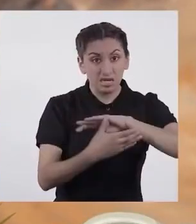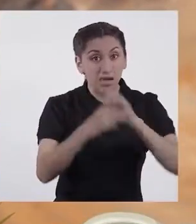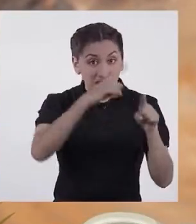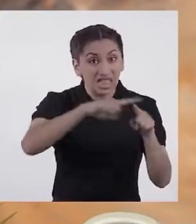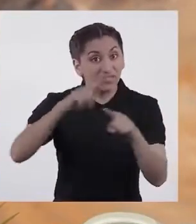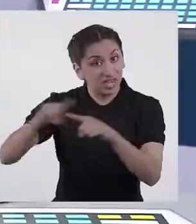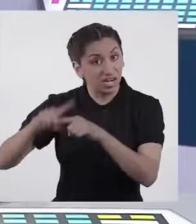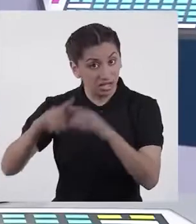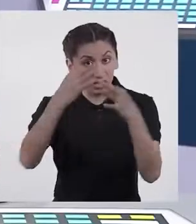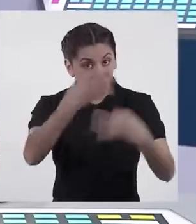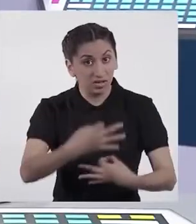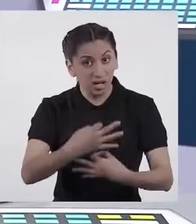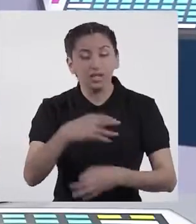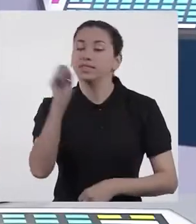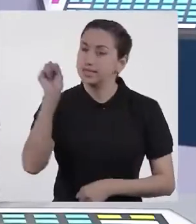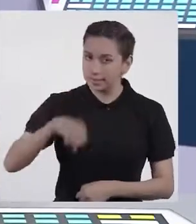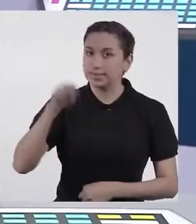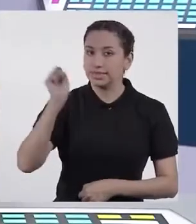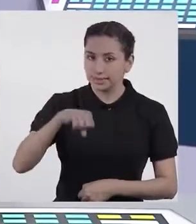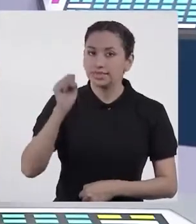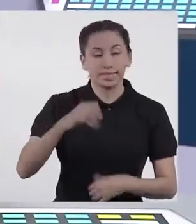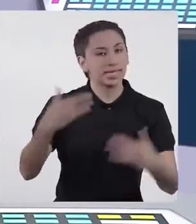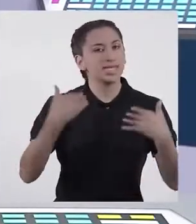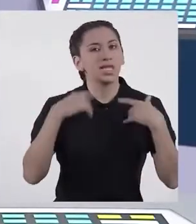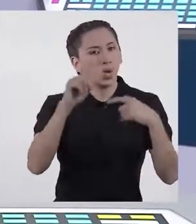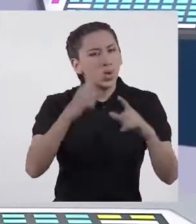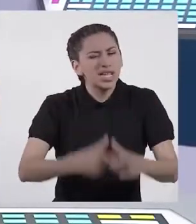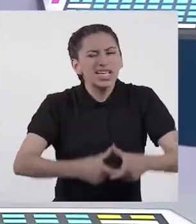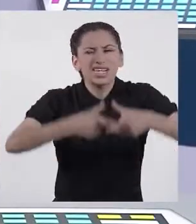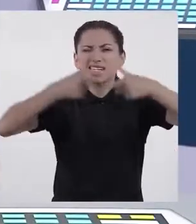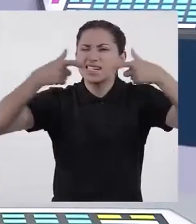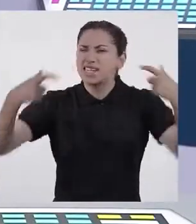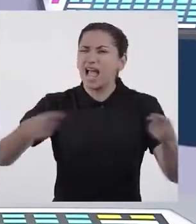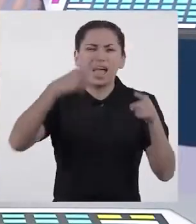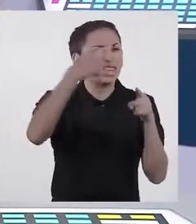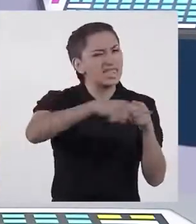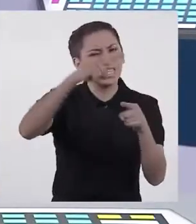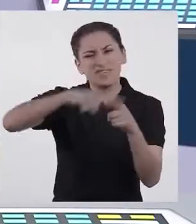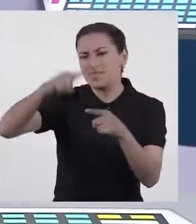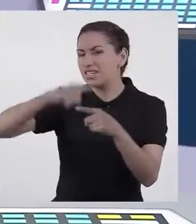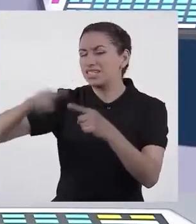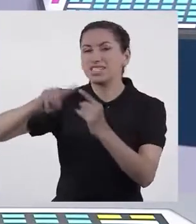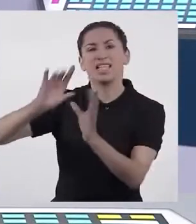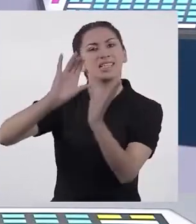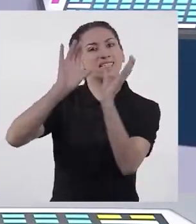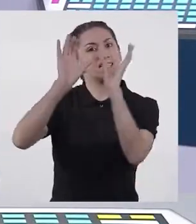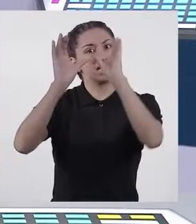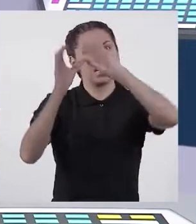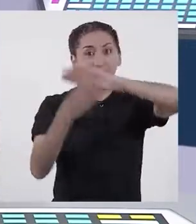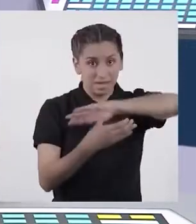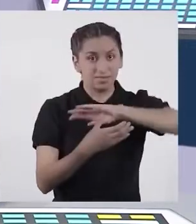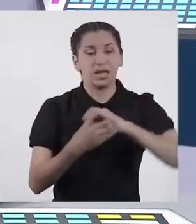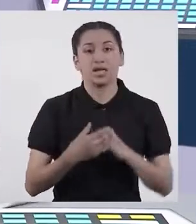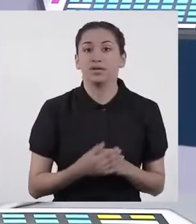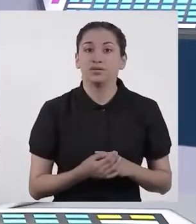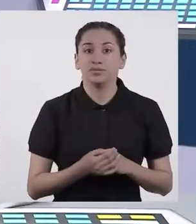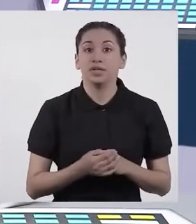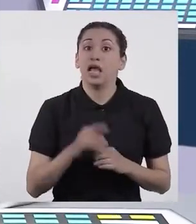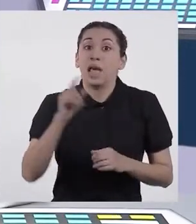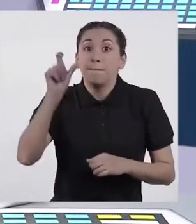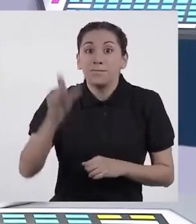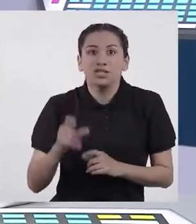diverso, ¿verdad? Sí, tenemos una gran diversidad climática.